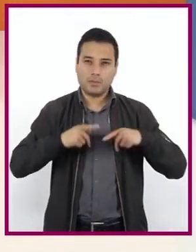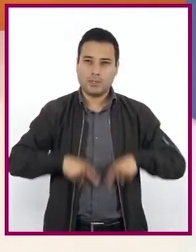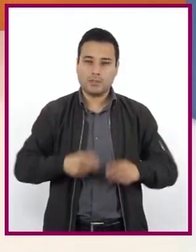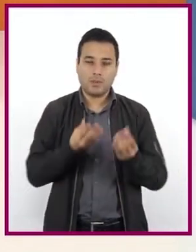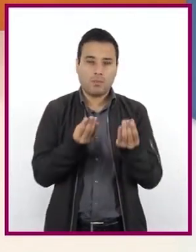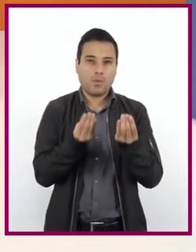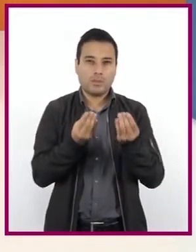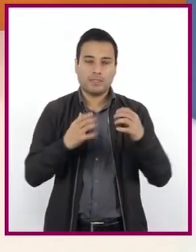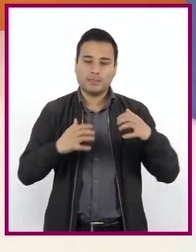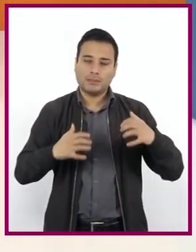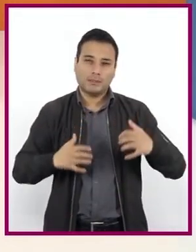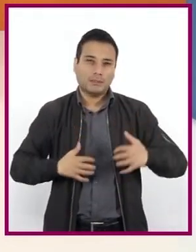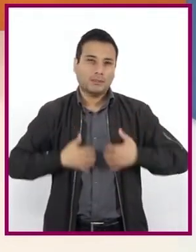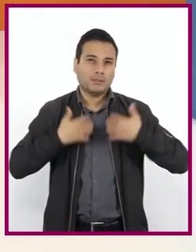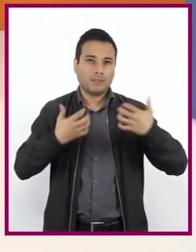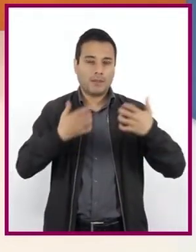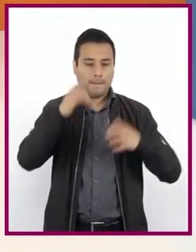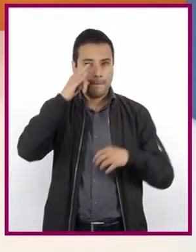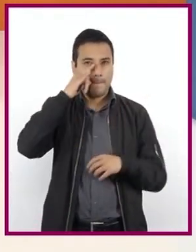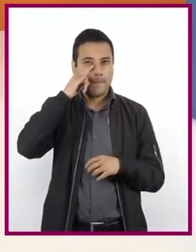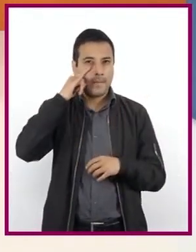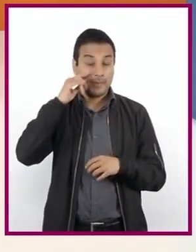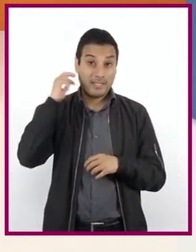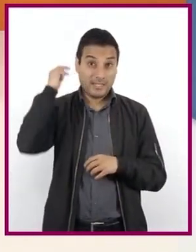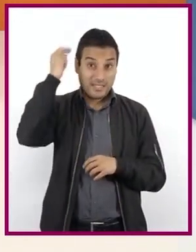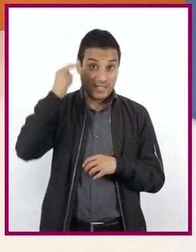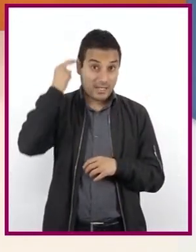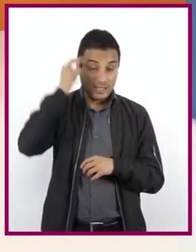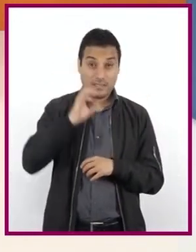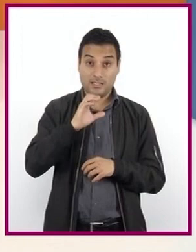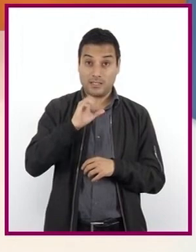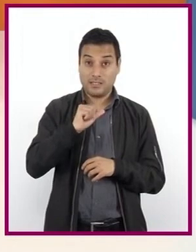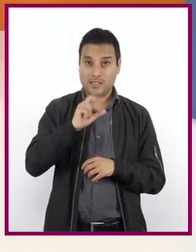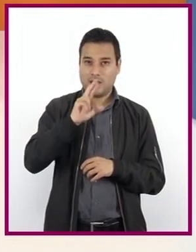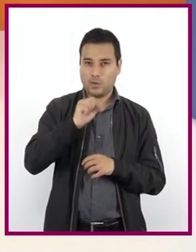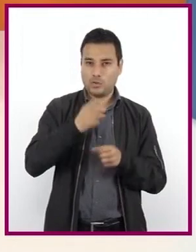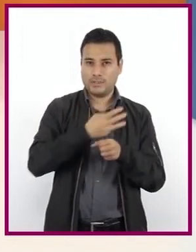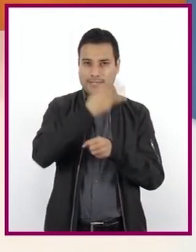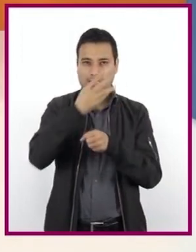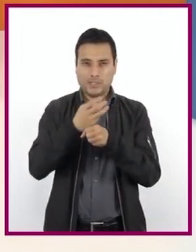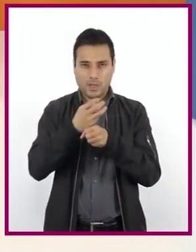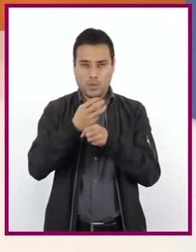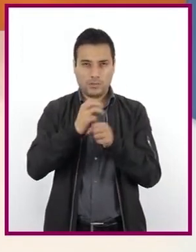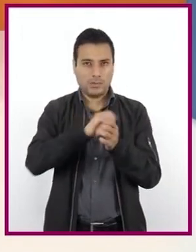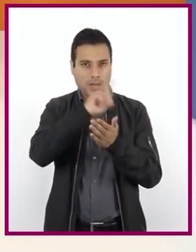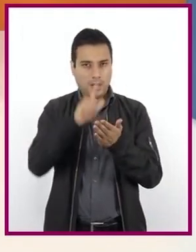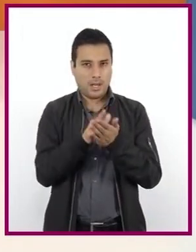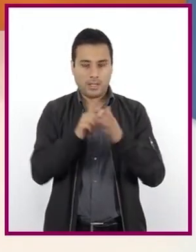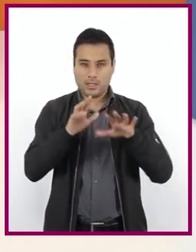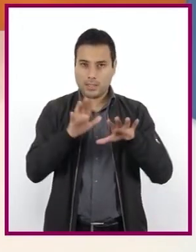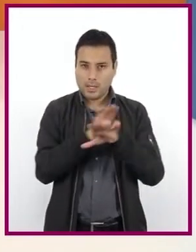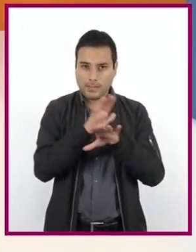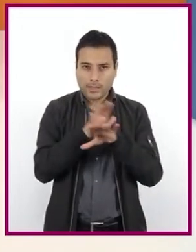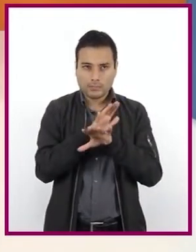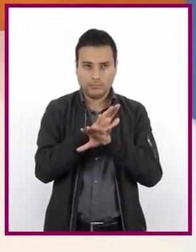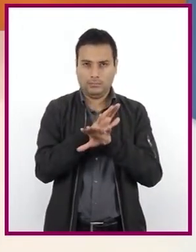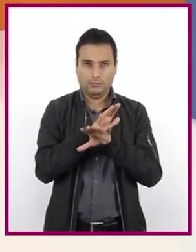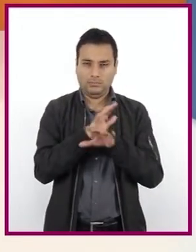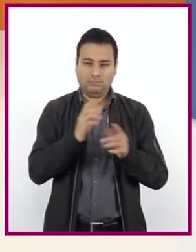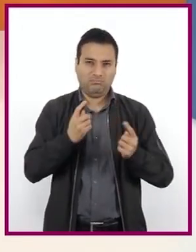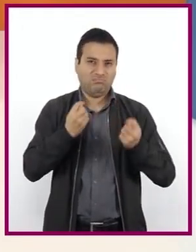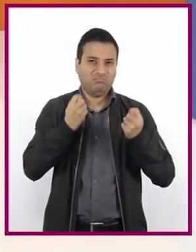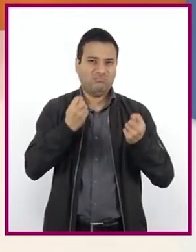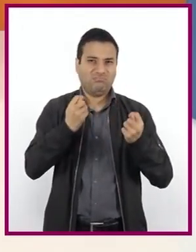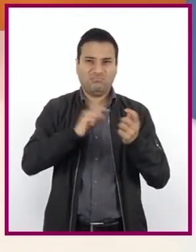se sintieron afectados, pero el rey Carlos III, impulsor de las modificaciones, no dio marcha atrás,